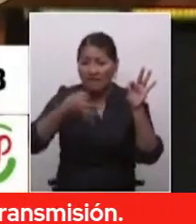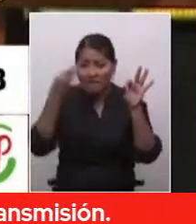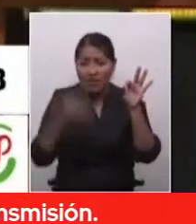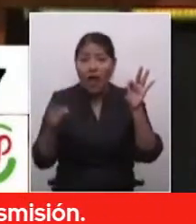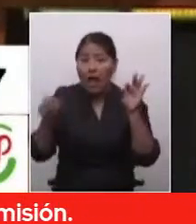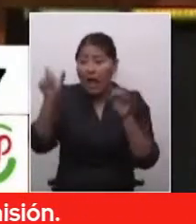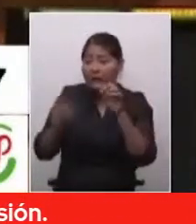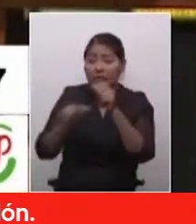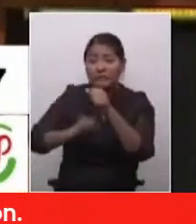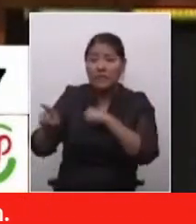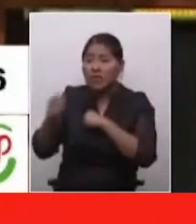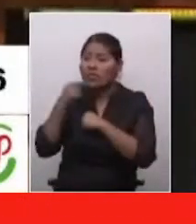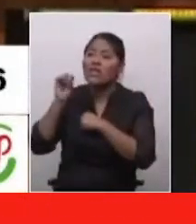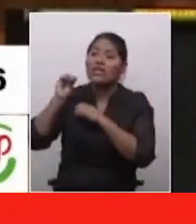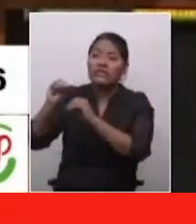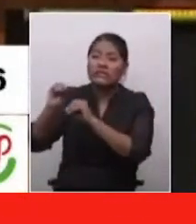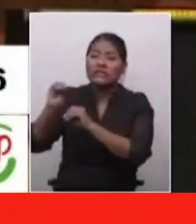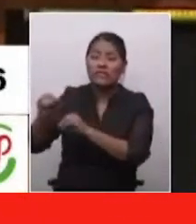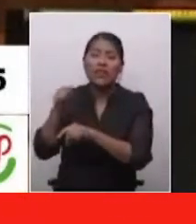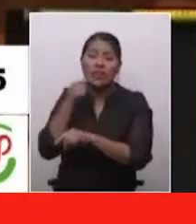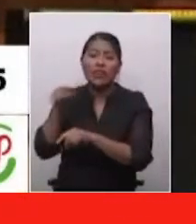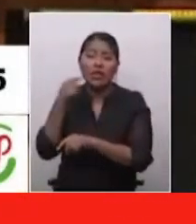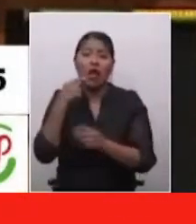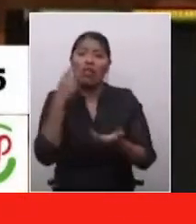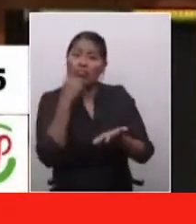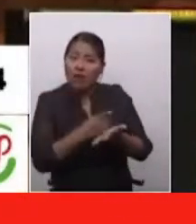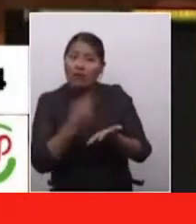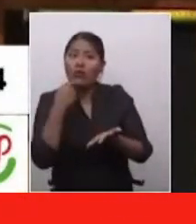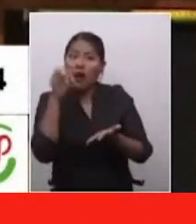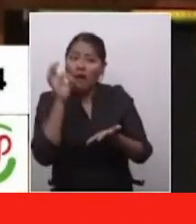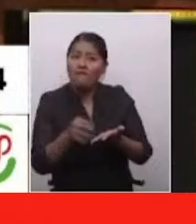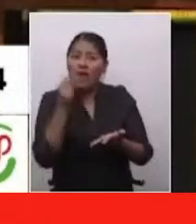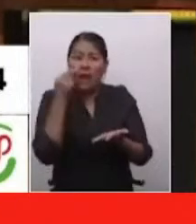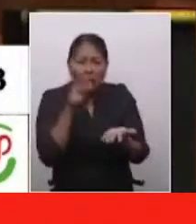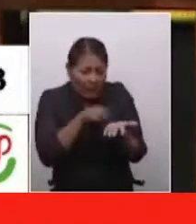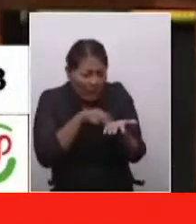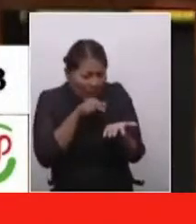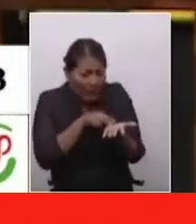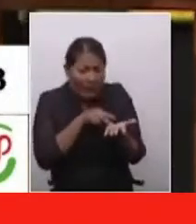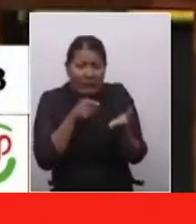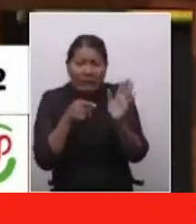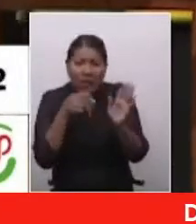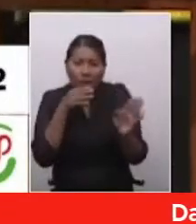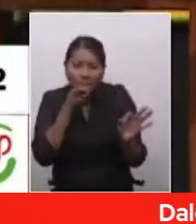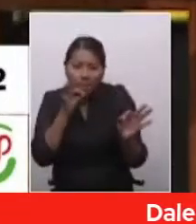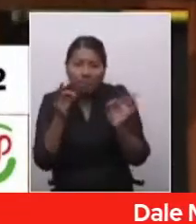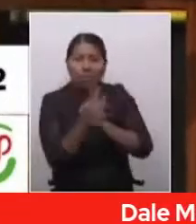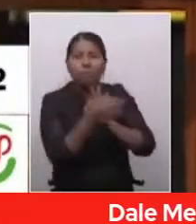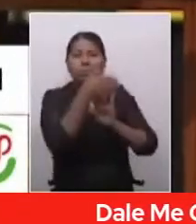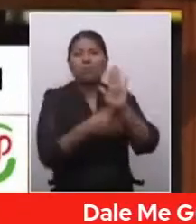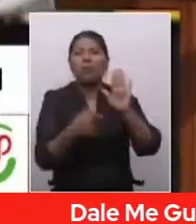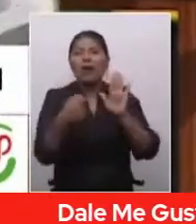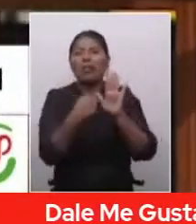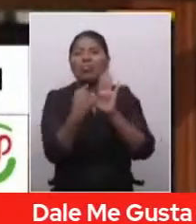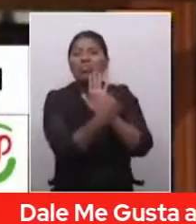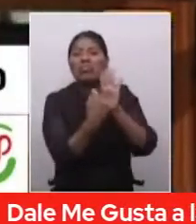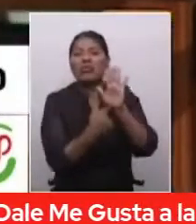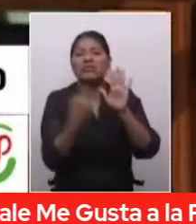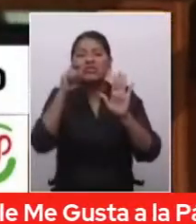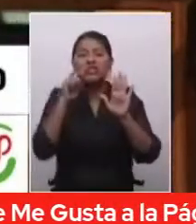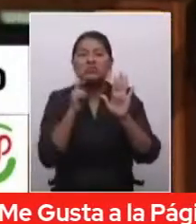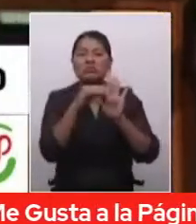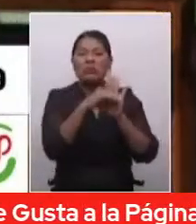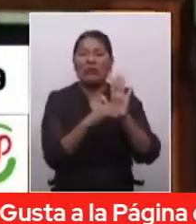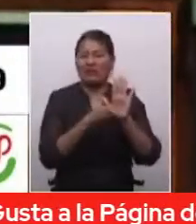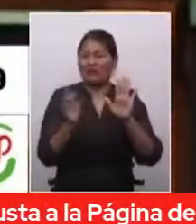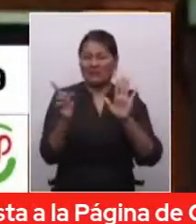en televisión que esto, que es una denuncia por un alquiler de local, y le ponen detrás las frases de esta denuncia sexual.